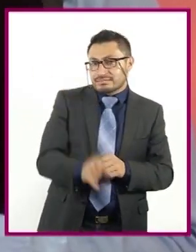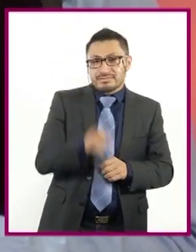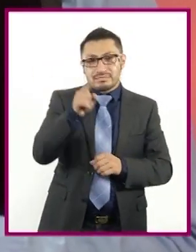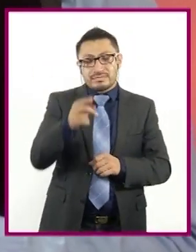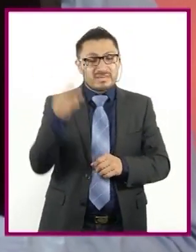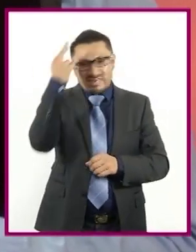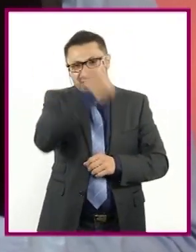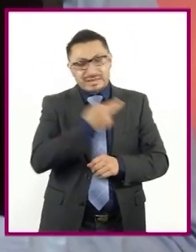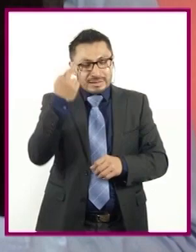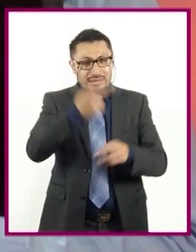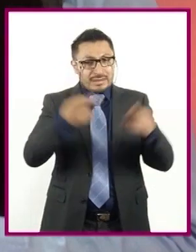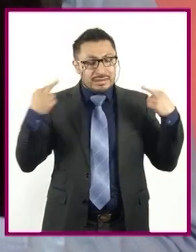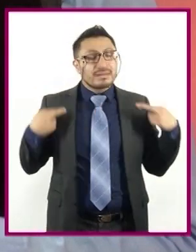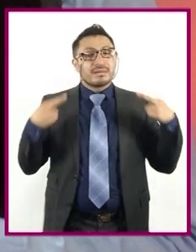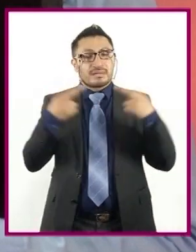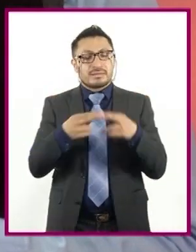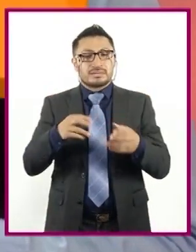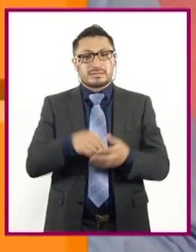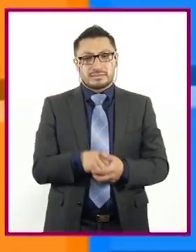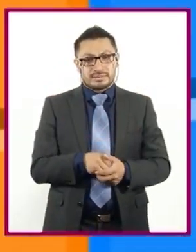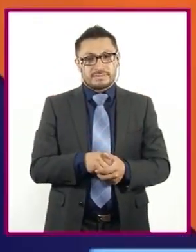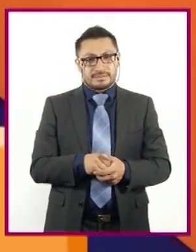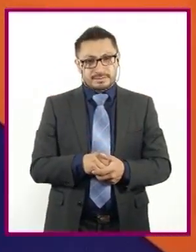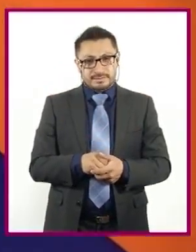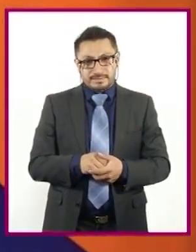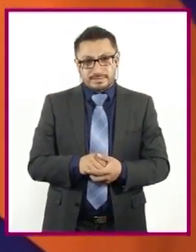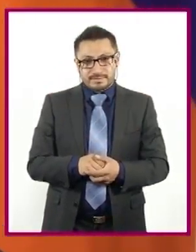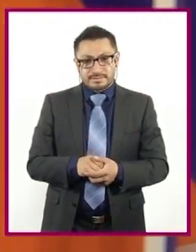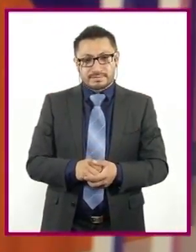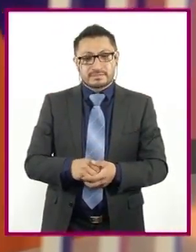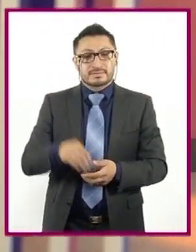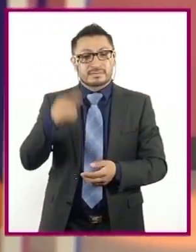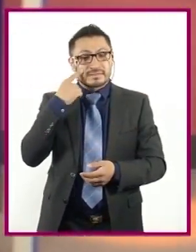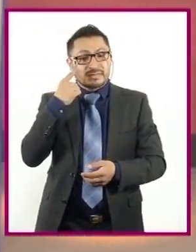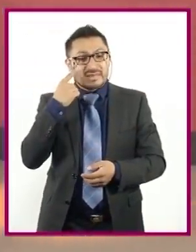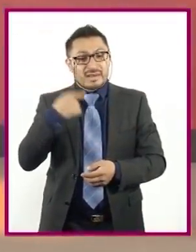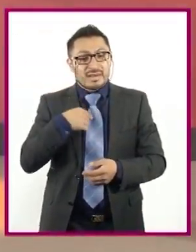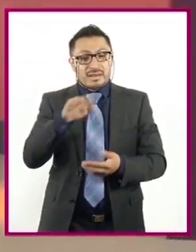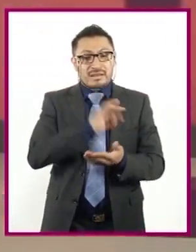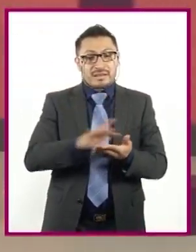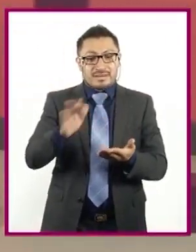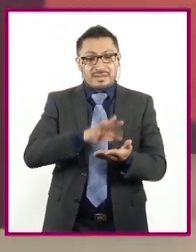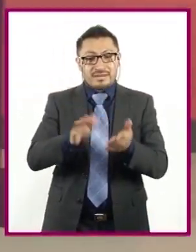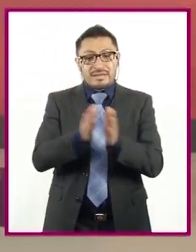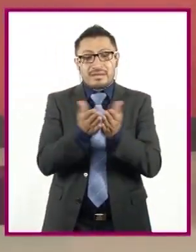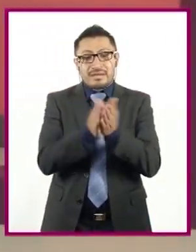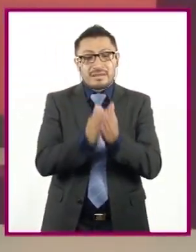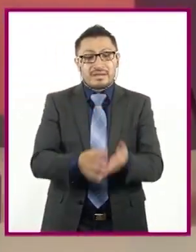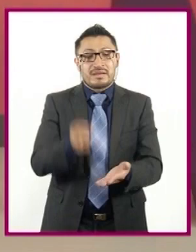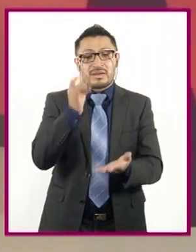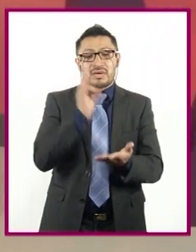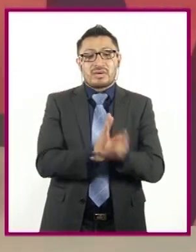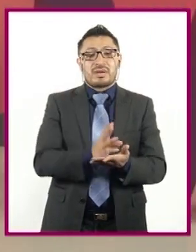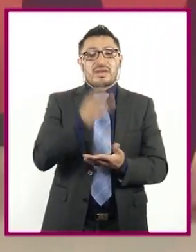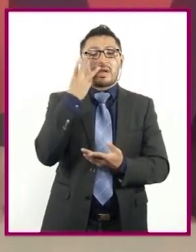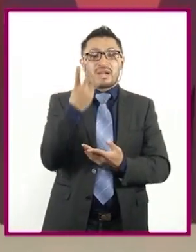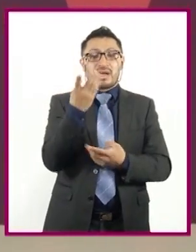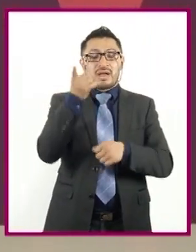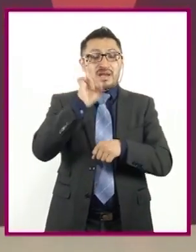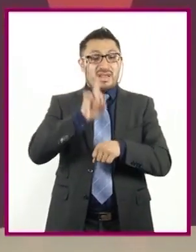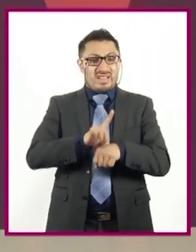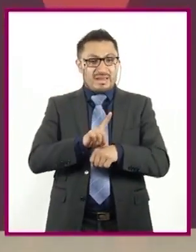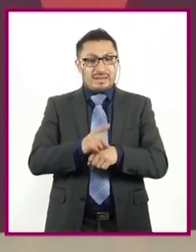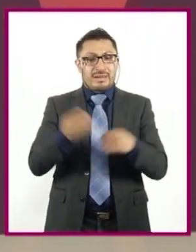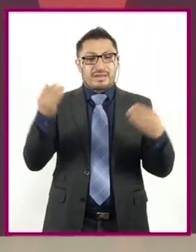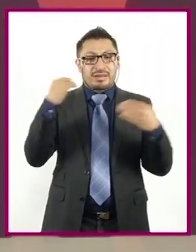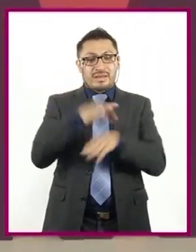consultarlas con sus maestras y maestros. Mire, maestro, me leí este libro en solo 3 días.